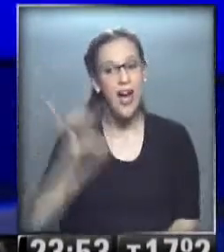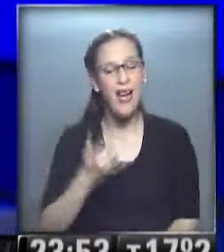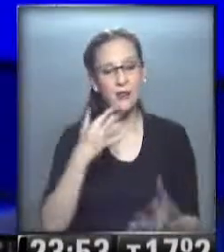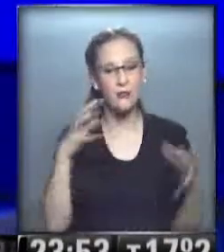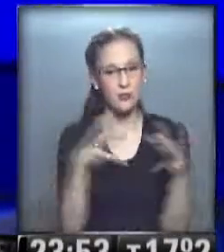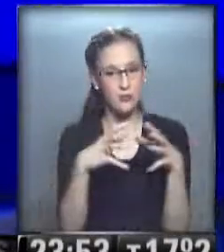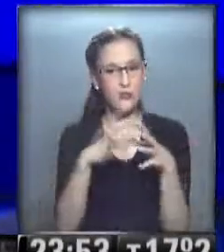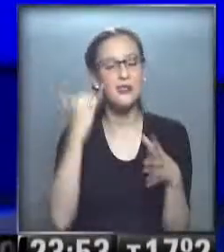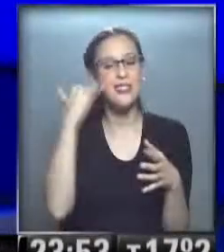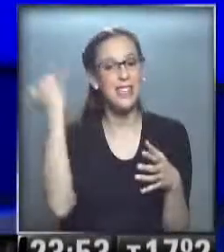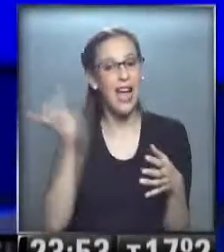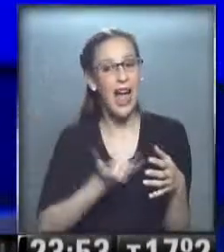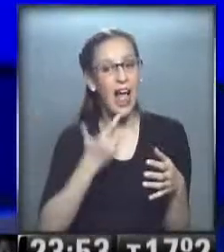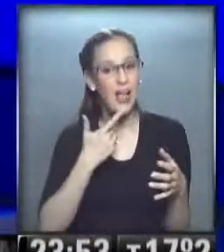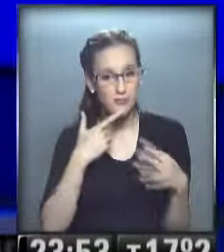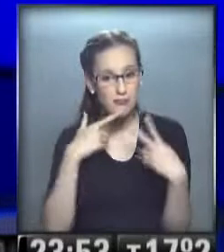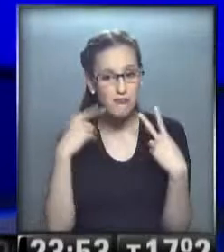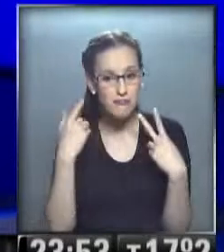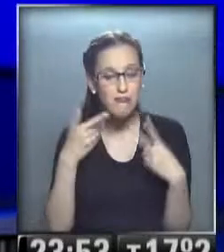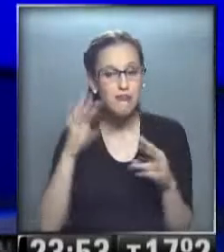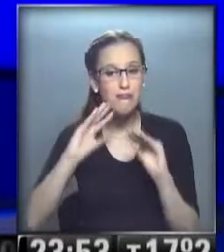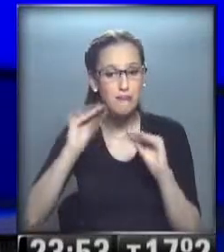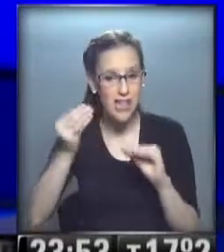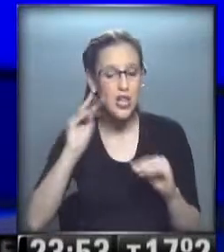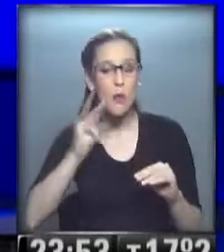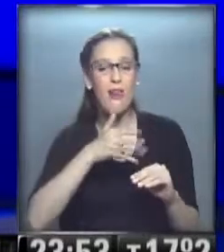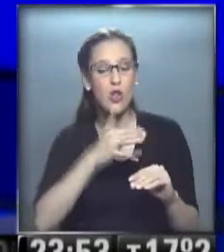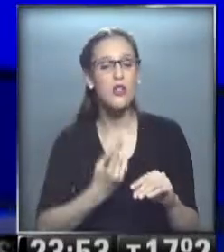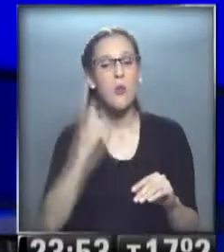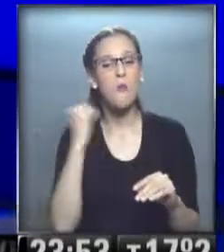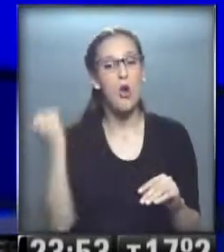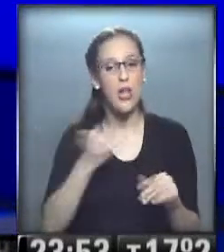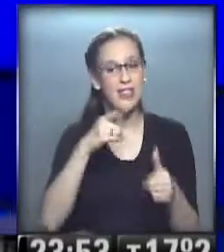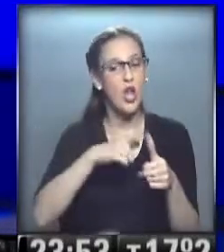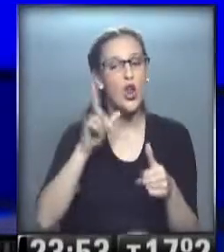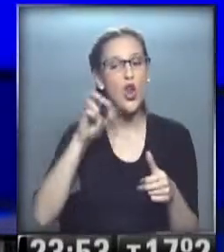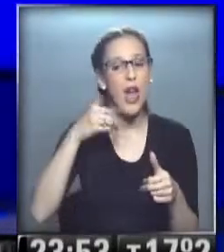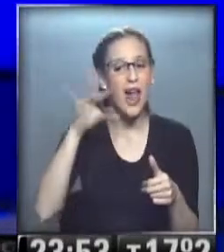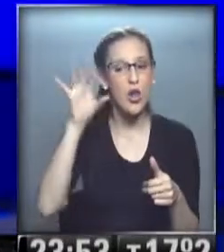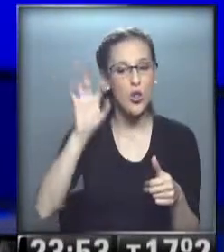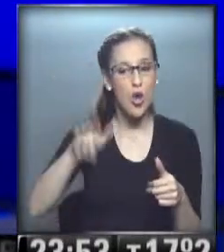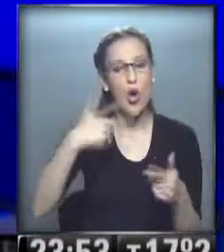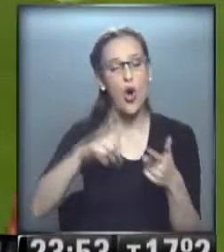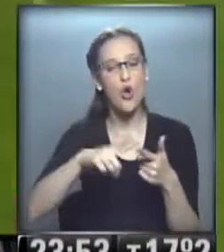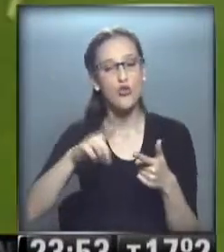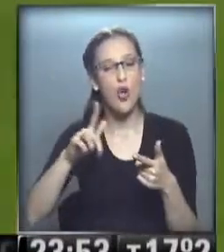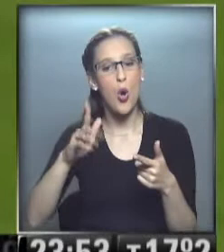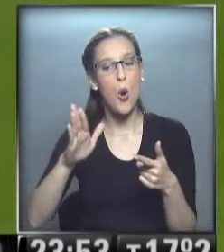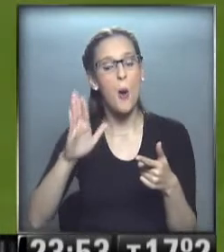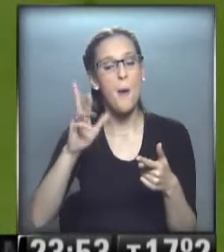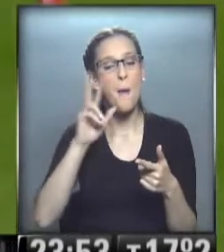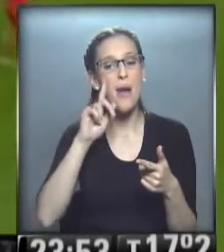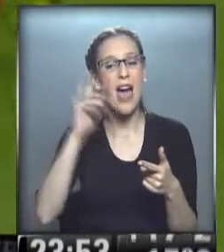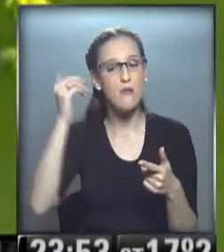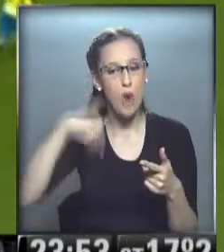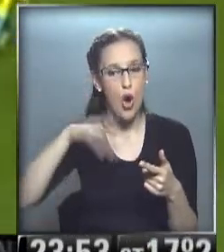han sacado su pasaje. Entre ellos, para mí, el partido más importante tenía, por un lado, Cristiano Ronaldo, por el otro, a Zlatan Ibrahimovic. Un duelo de